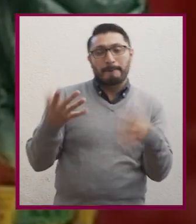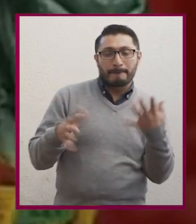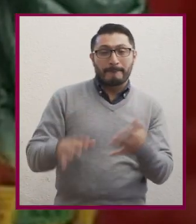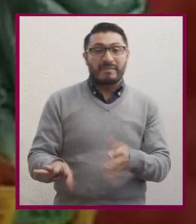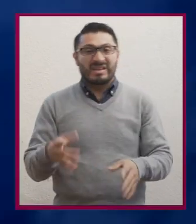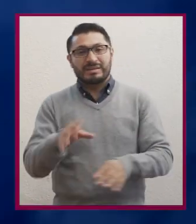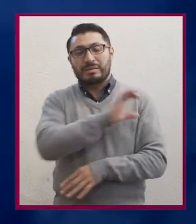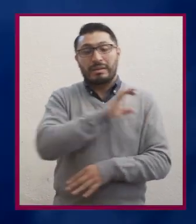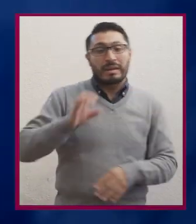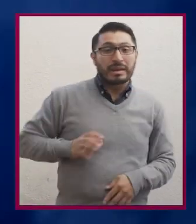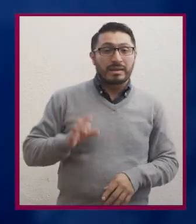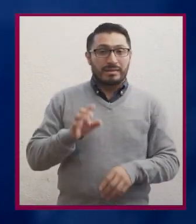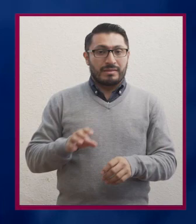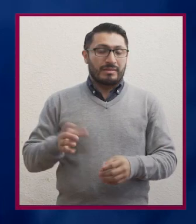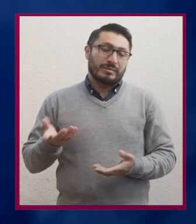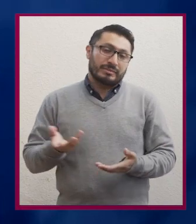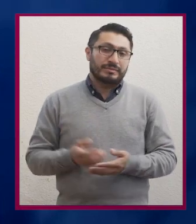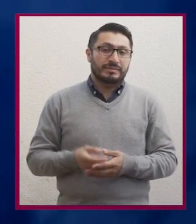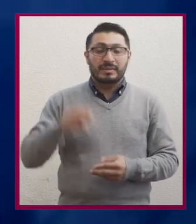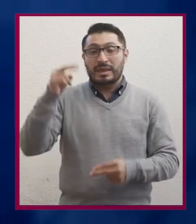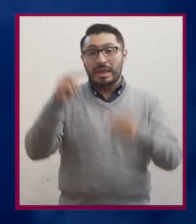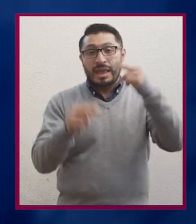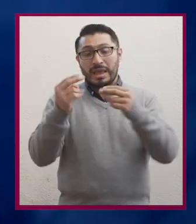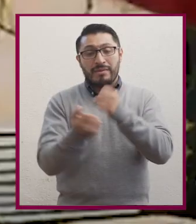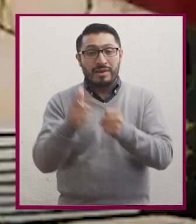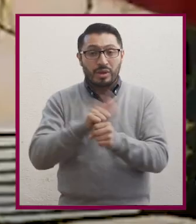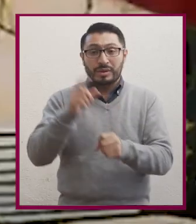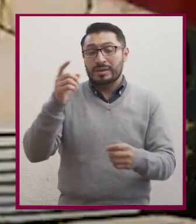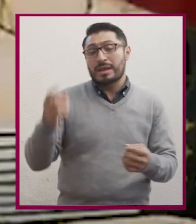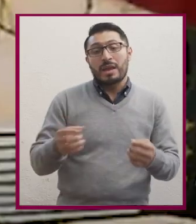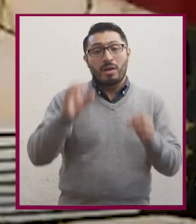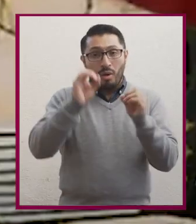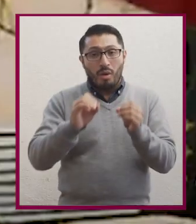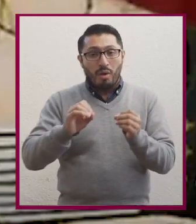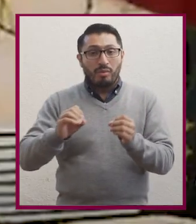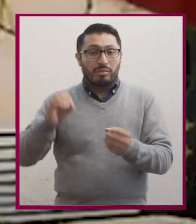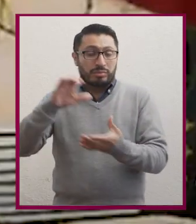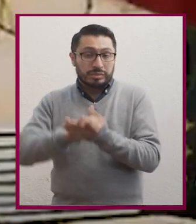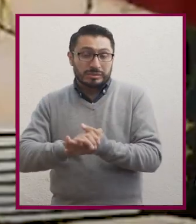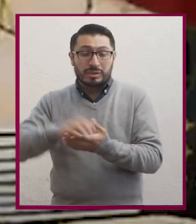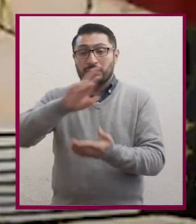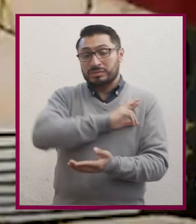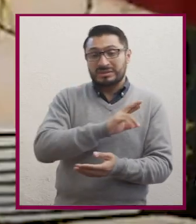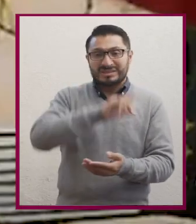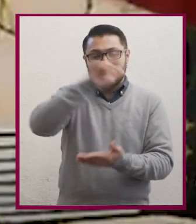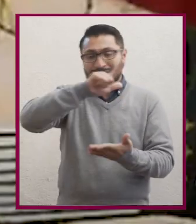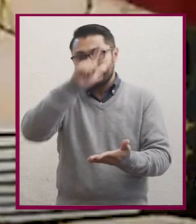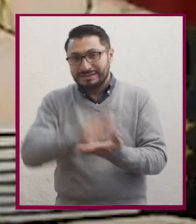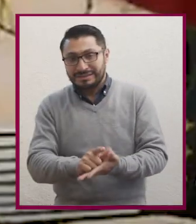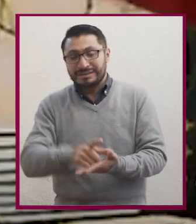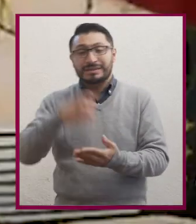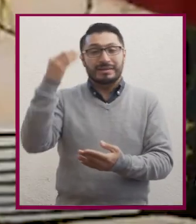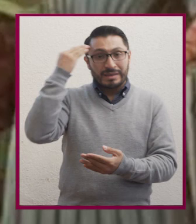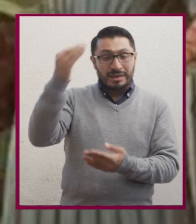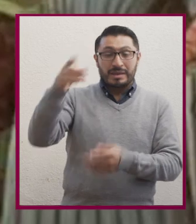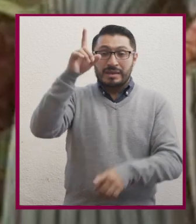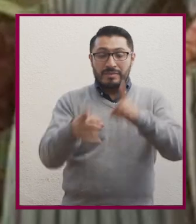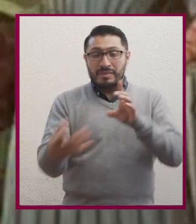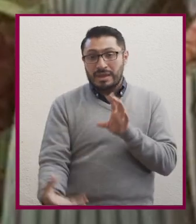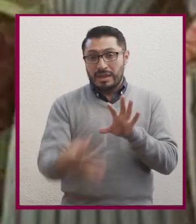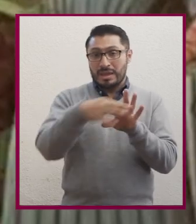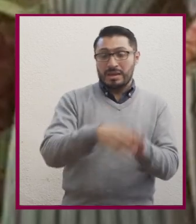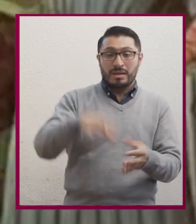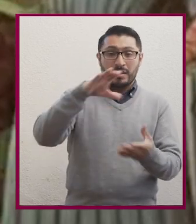cristiana que hubieran recibido, su estatus social y su estado civil. Por ley, las mujeres en esta época dependían de sus maridos. Hasta